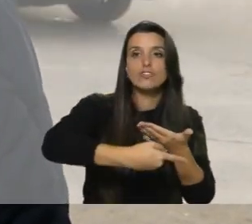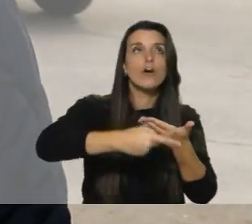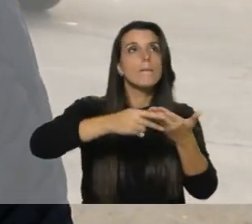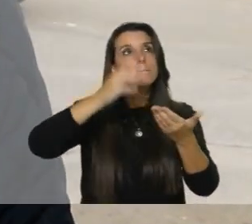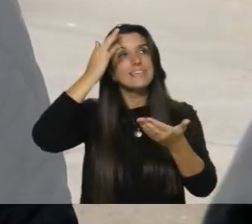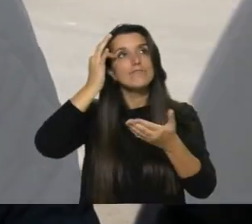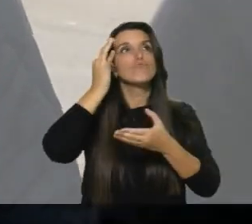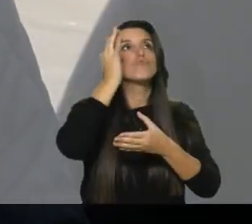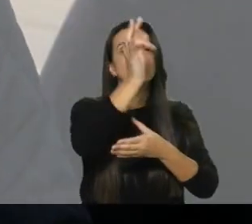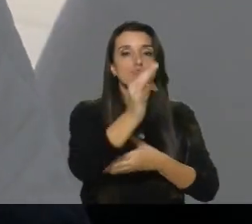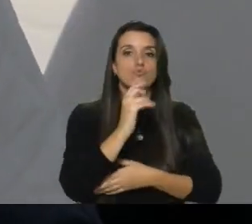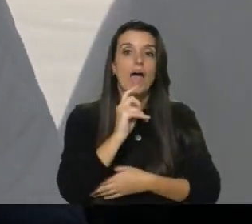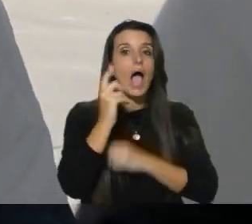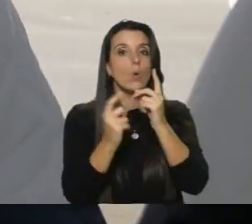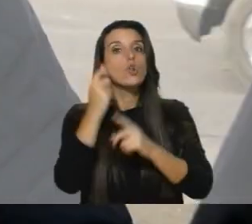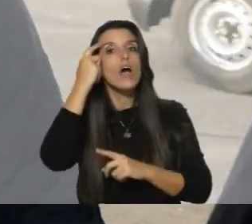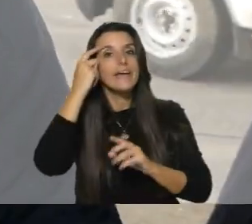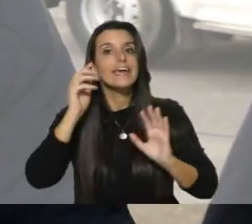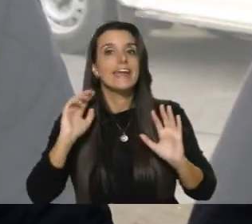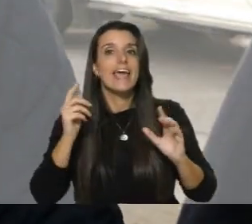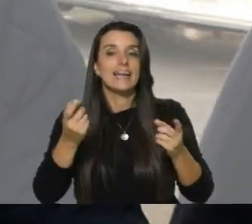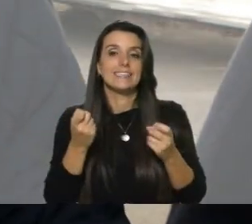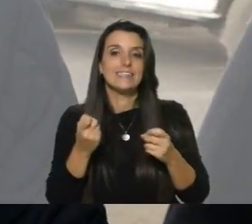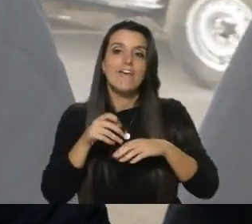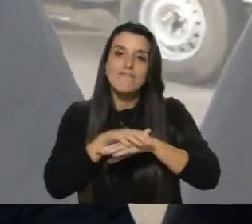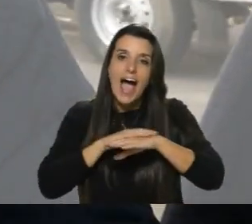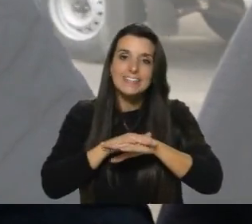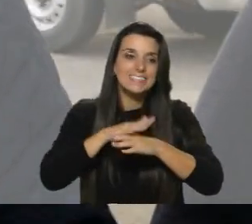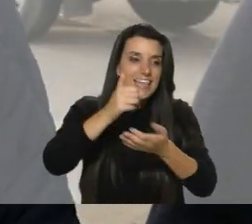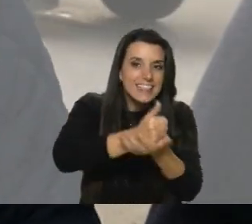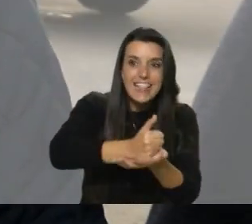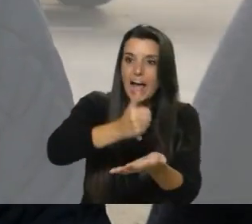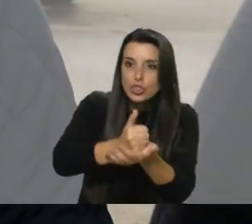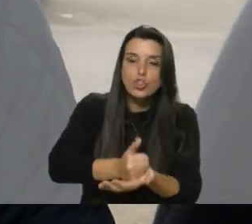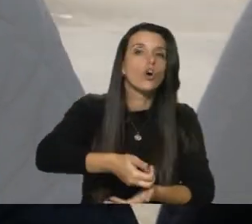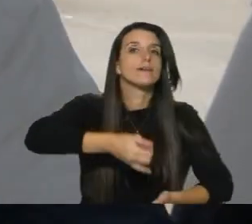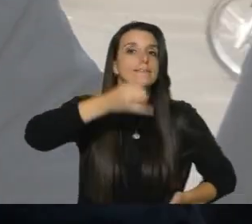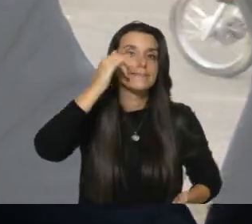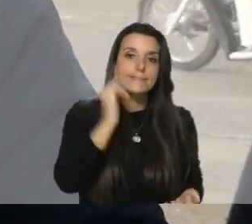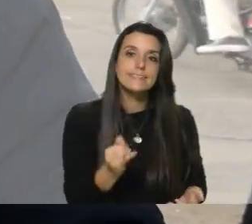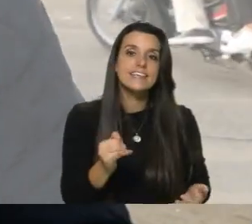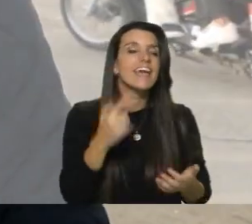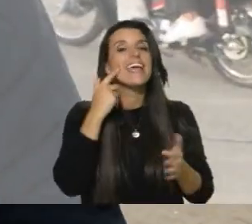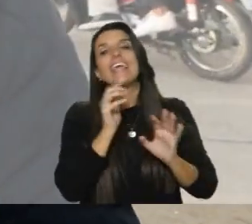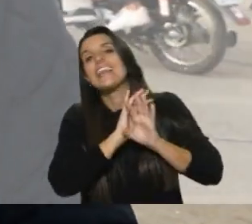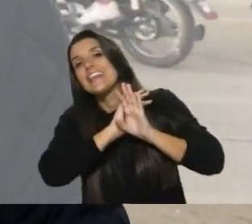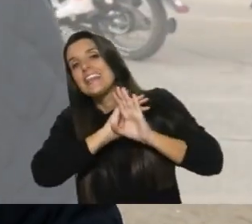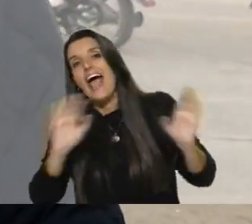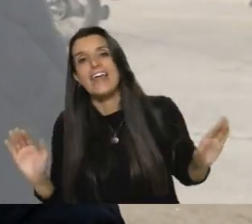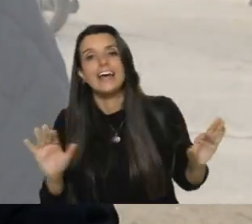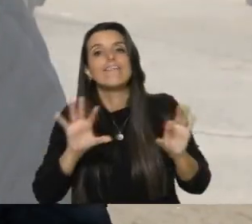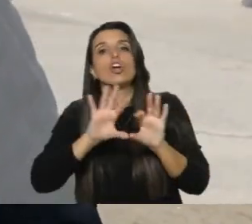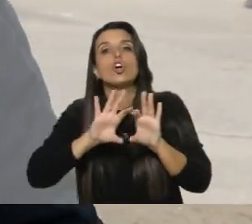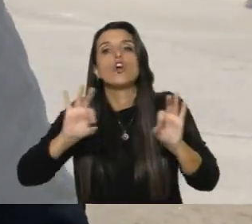el partido. Algunos creemos que se hace con mucha base territorial, sí, que no tiene nada que ver con el